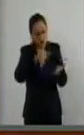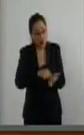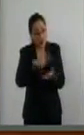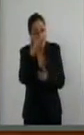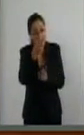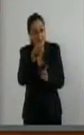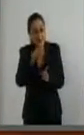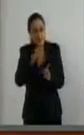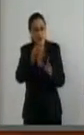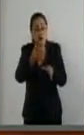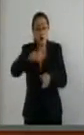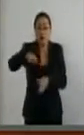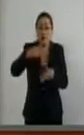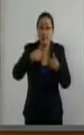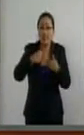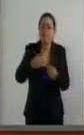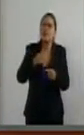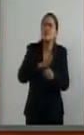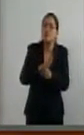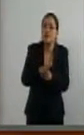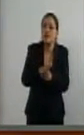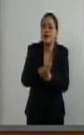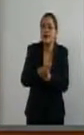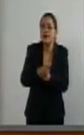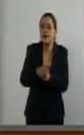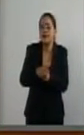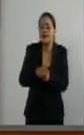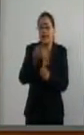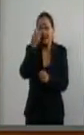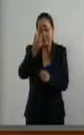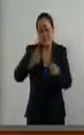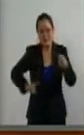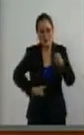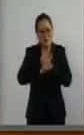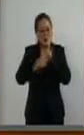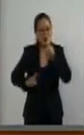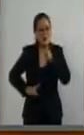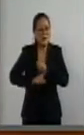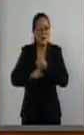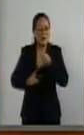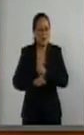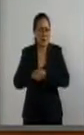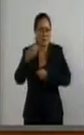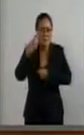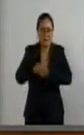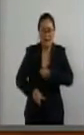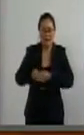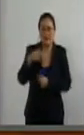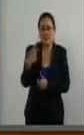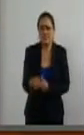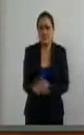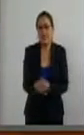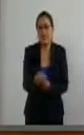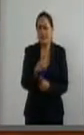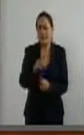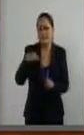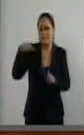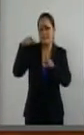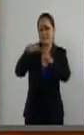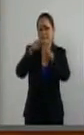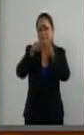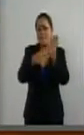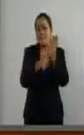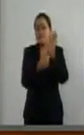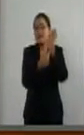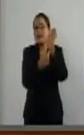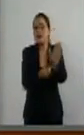de entender uno de los principales fenómenos delictivos, uno de los principales